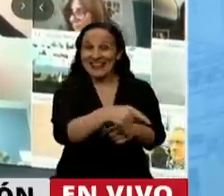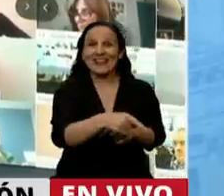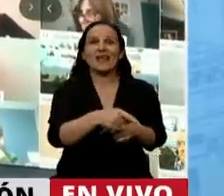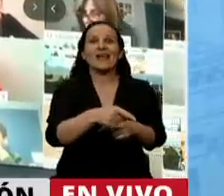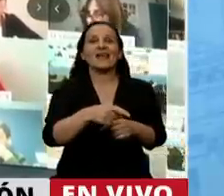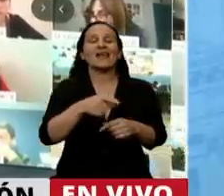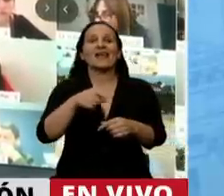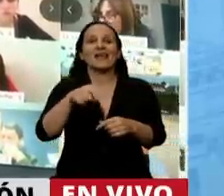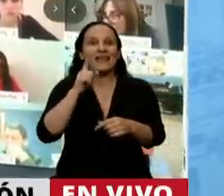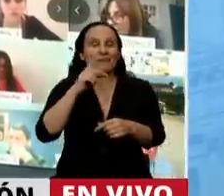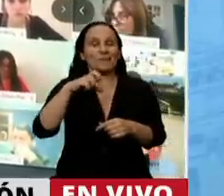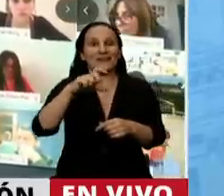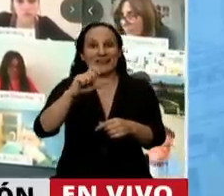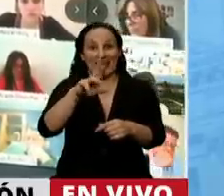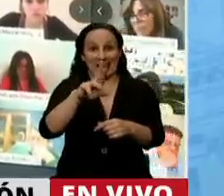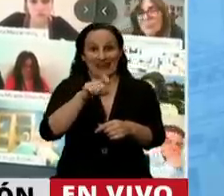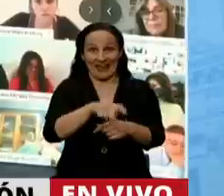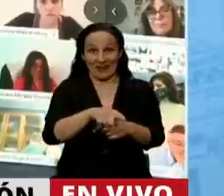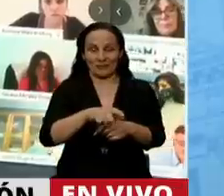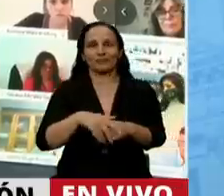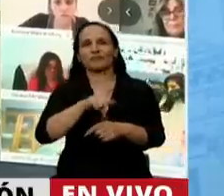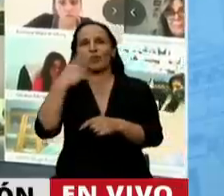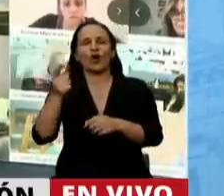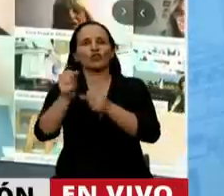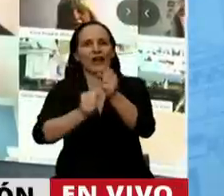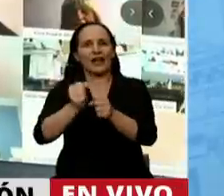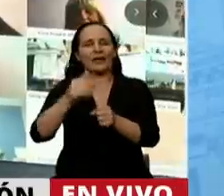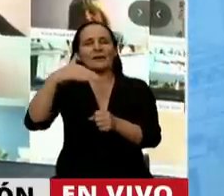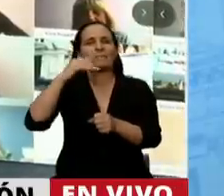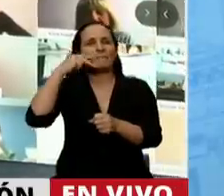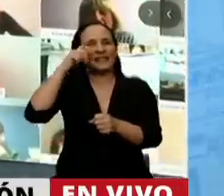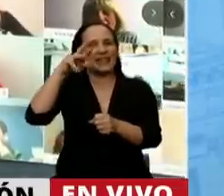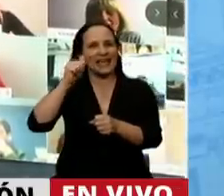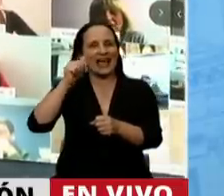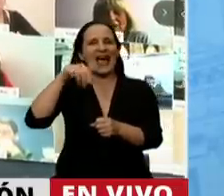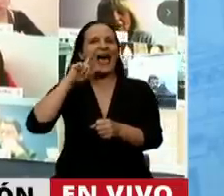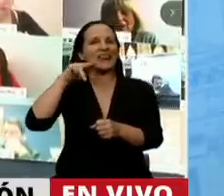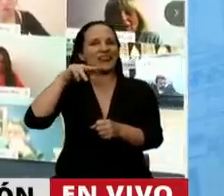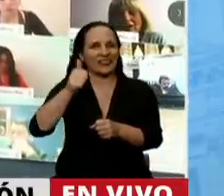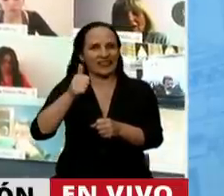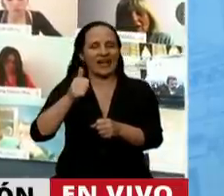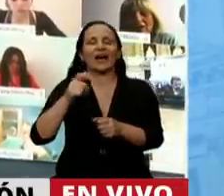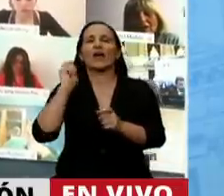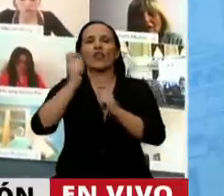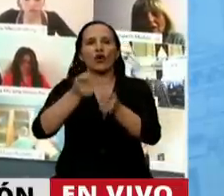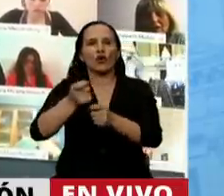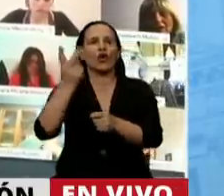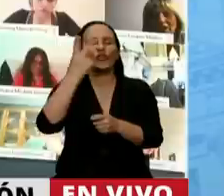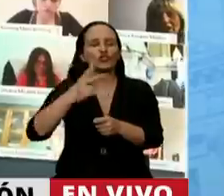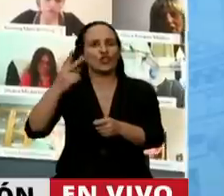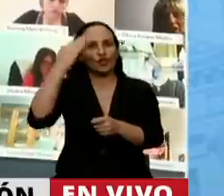y PCR, de Minera Andina del Sur, que donó 215.000